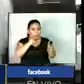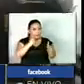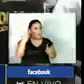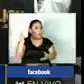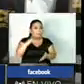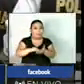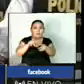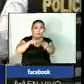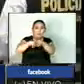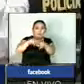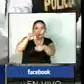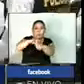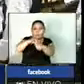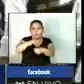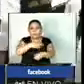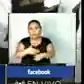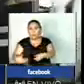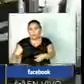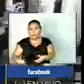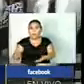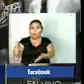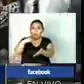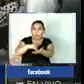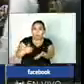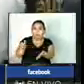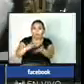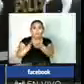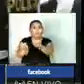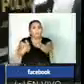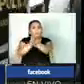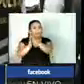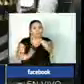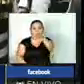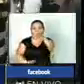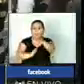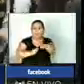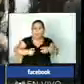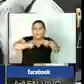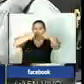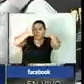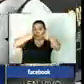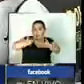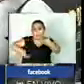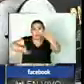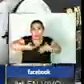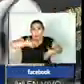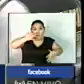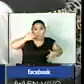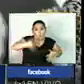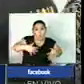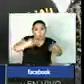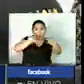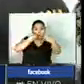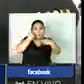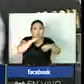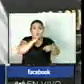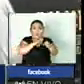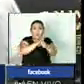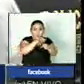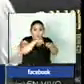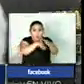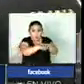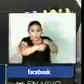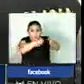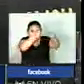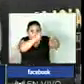candidata presidencial había solicitado dos veces el cese de su prisión preventiva ante el riesgo de contraer el nuevo coronavirus en la cárcel en